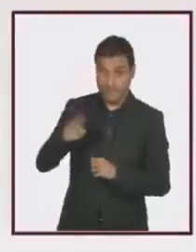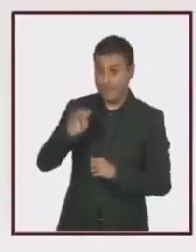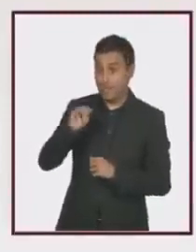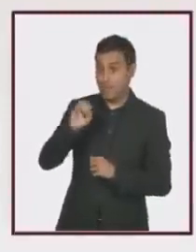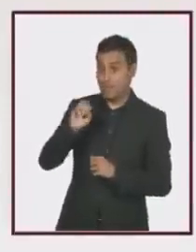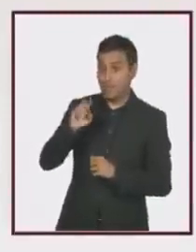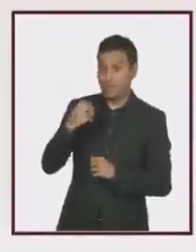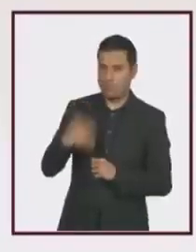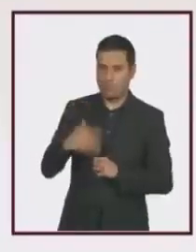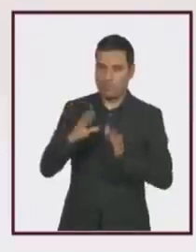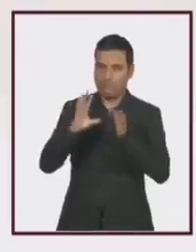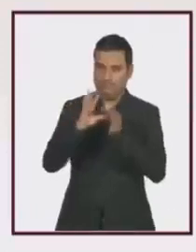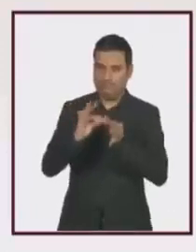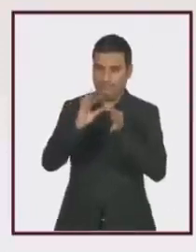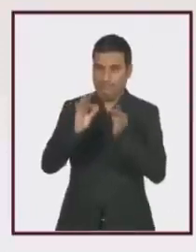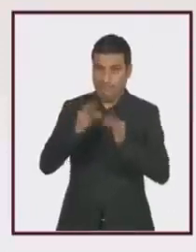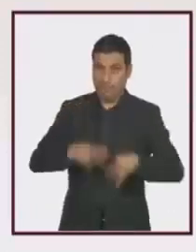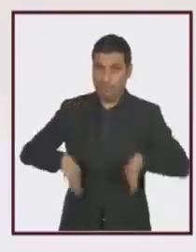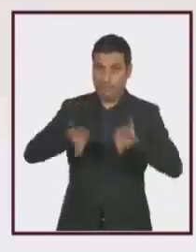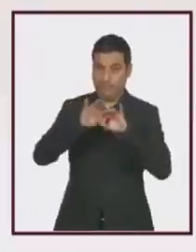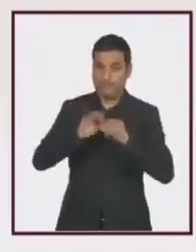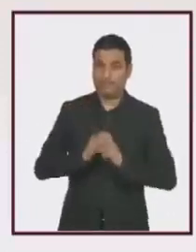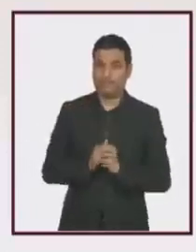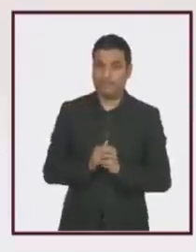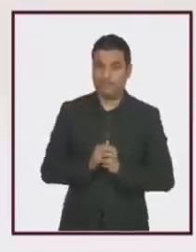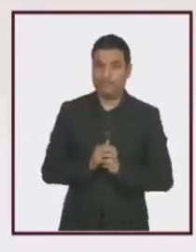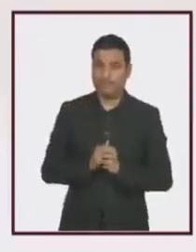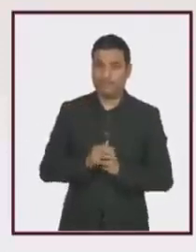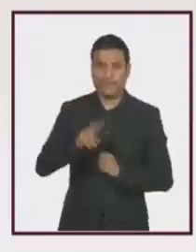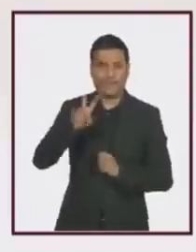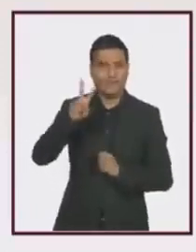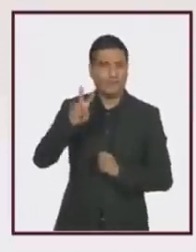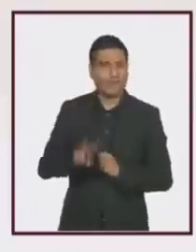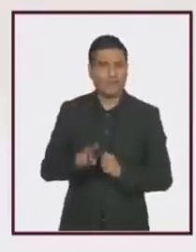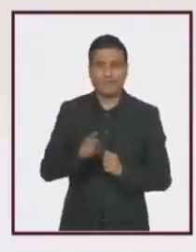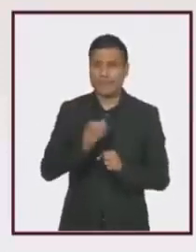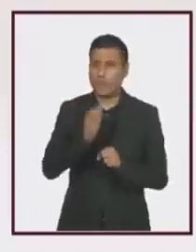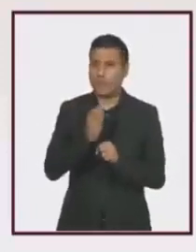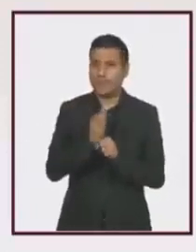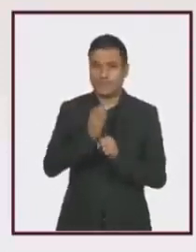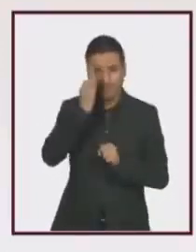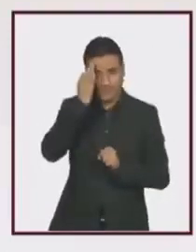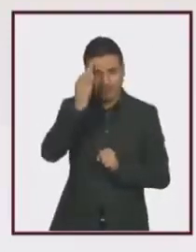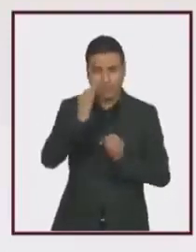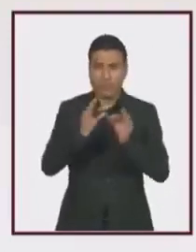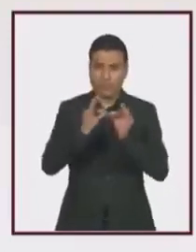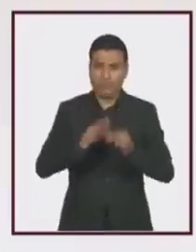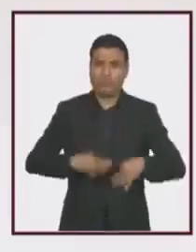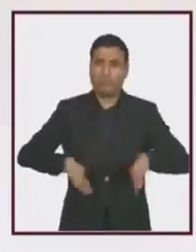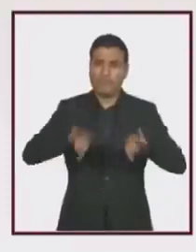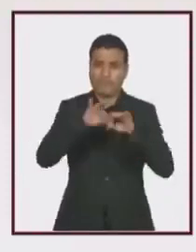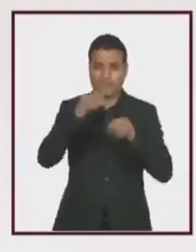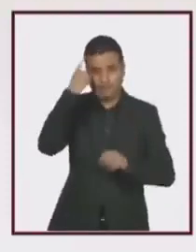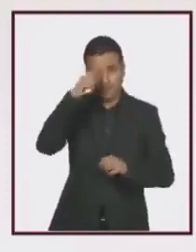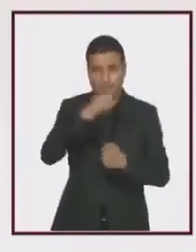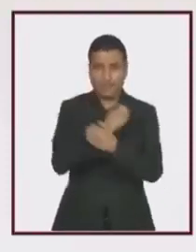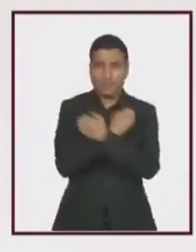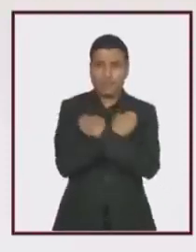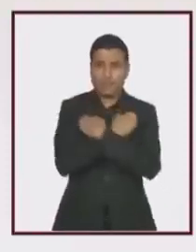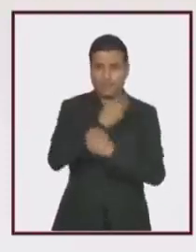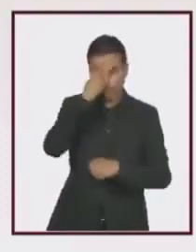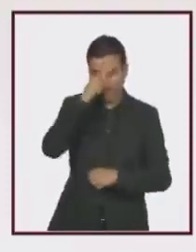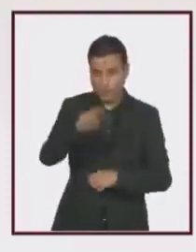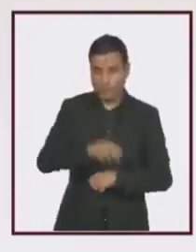de gran relevancia para todas y todos. Sin duda, estamos en un momento muy importante, significativo para la educación en México, porque